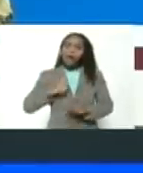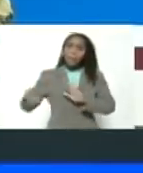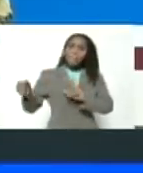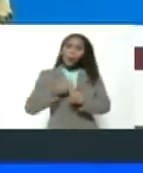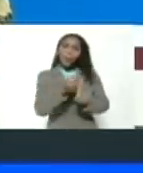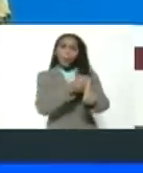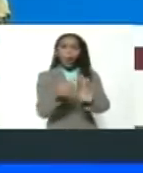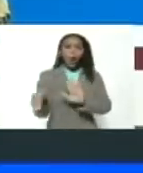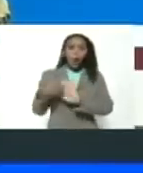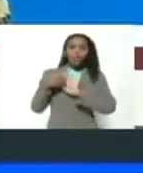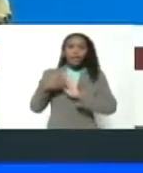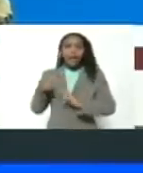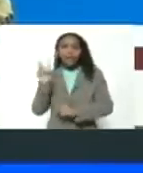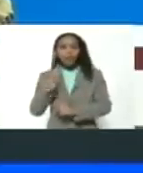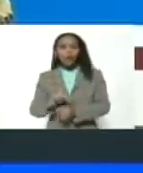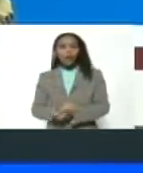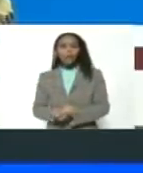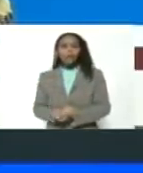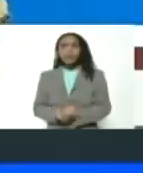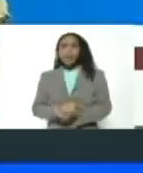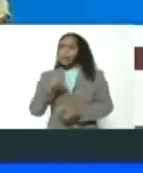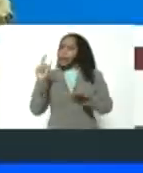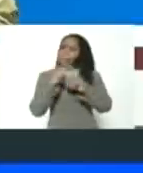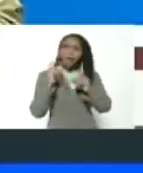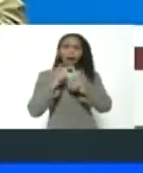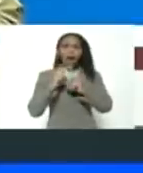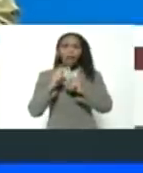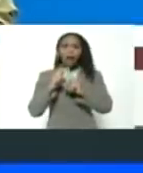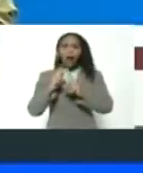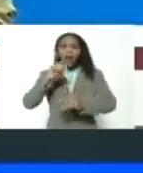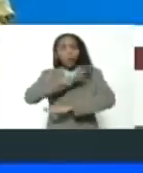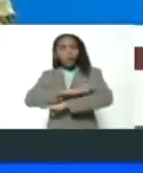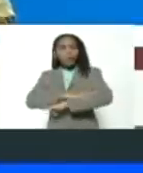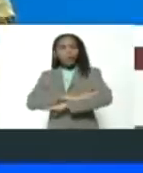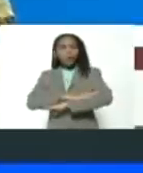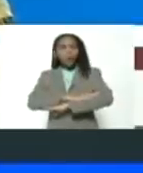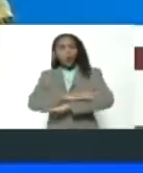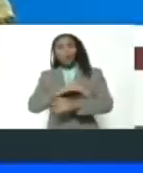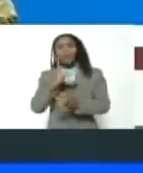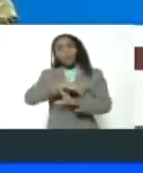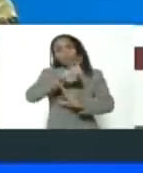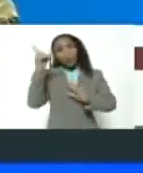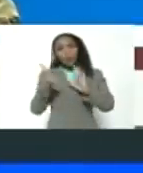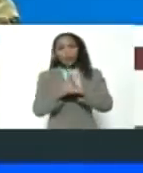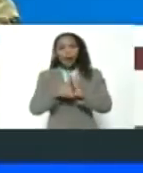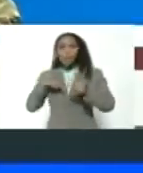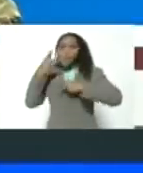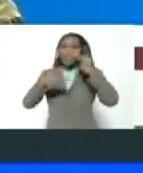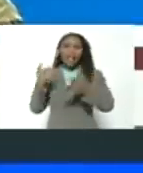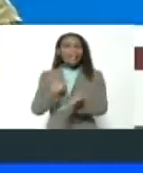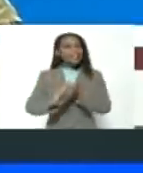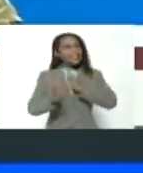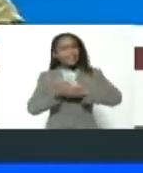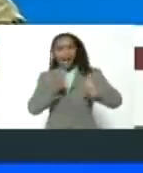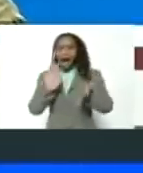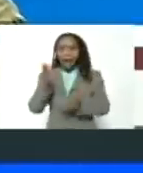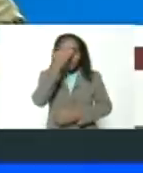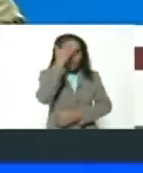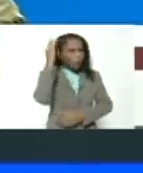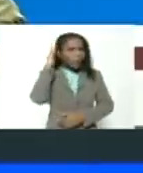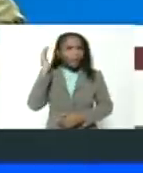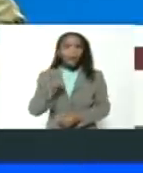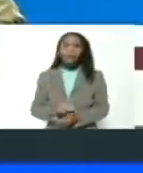que venga, sea de palabra, sea de acción, sea diplomática, sea política. Ya basta de hipocresía.